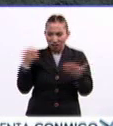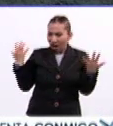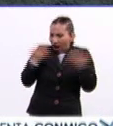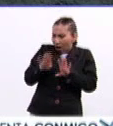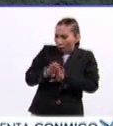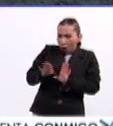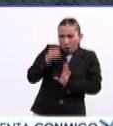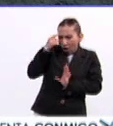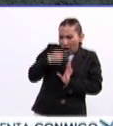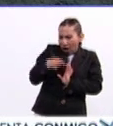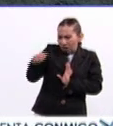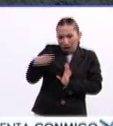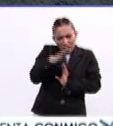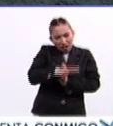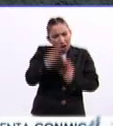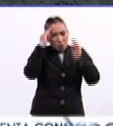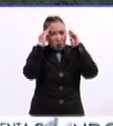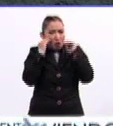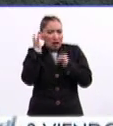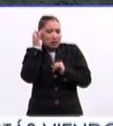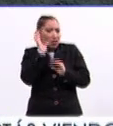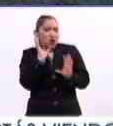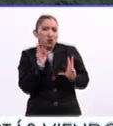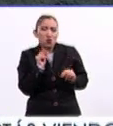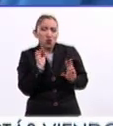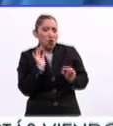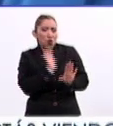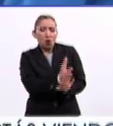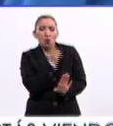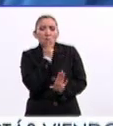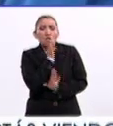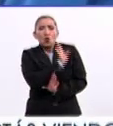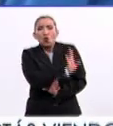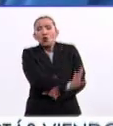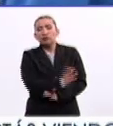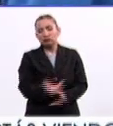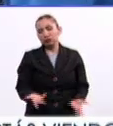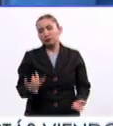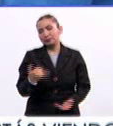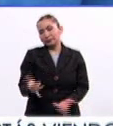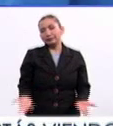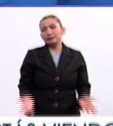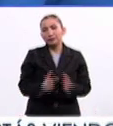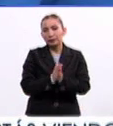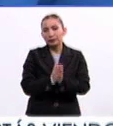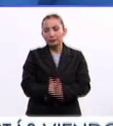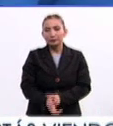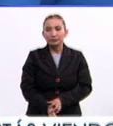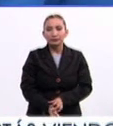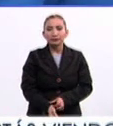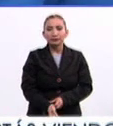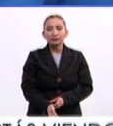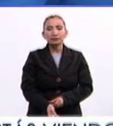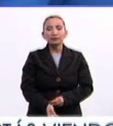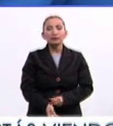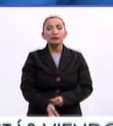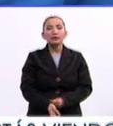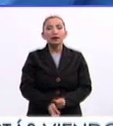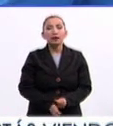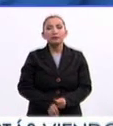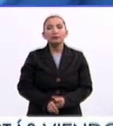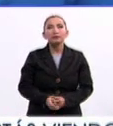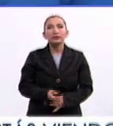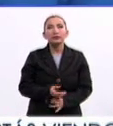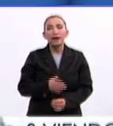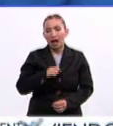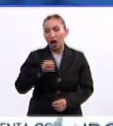su monja santa, ¿no?, que ellos quisieran beatificar. Ajá. Hay otra parte que me llama mucho la